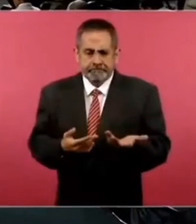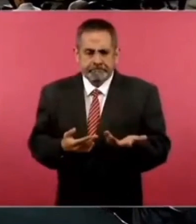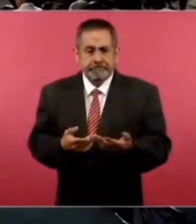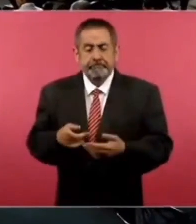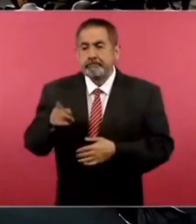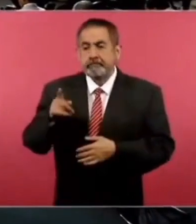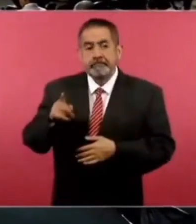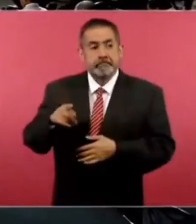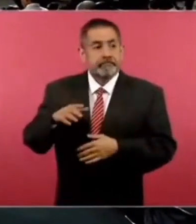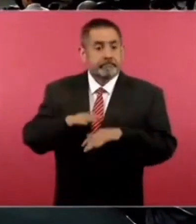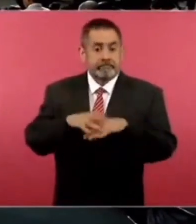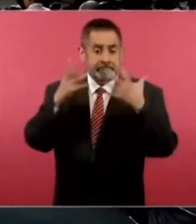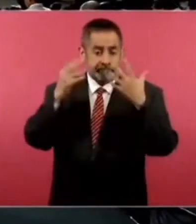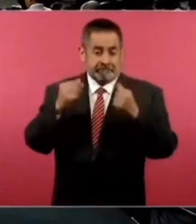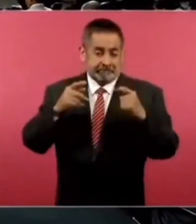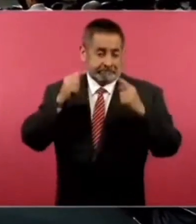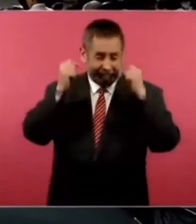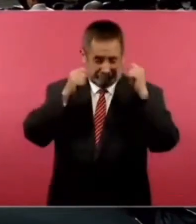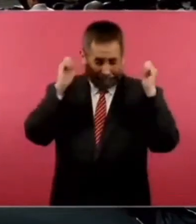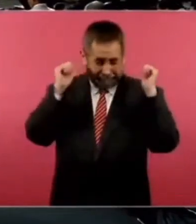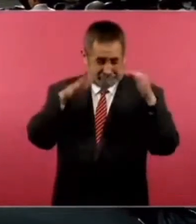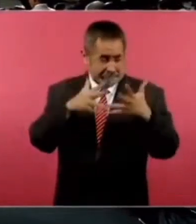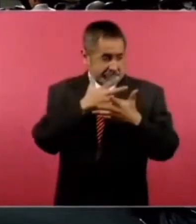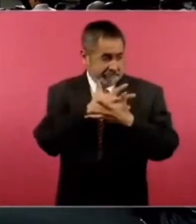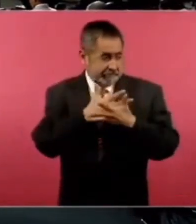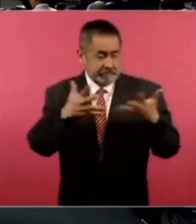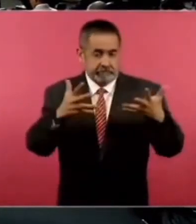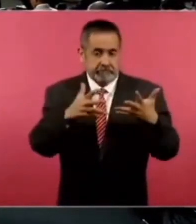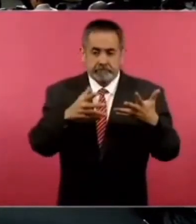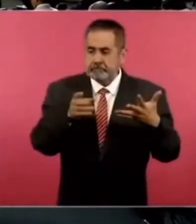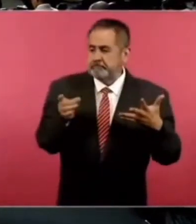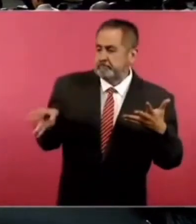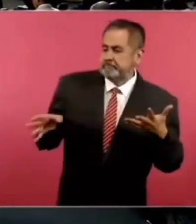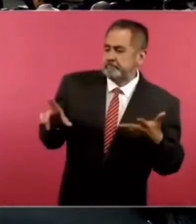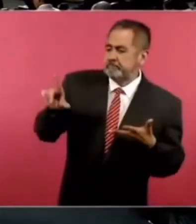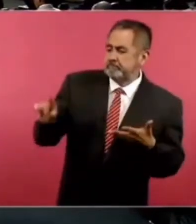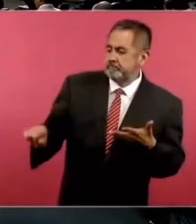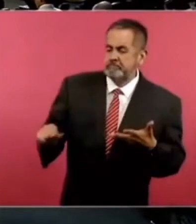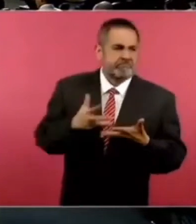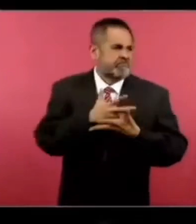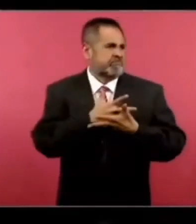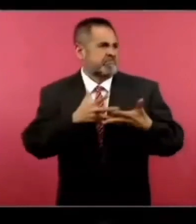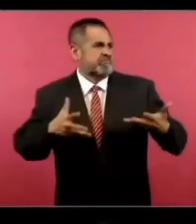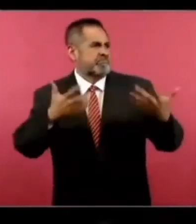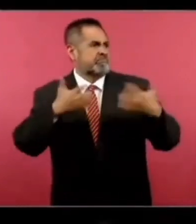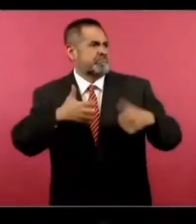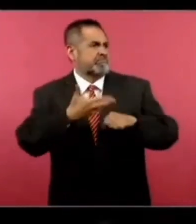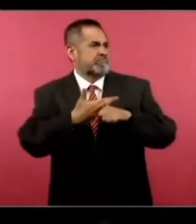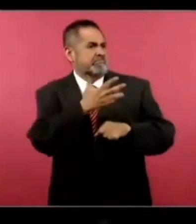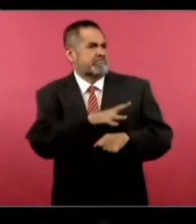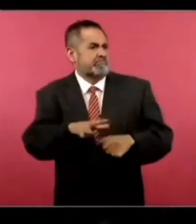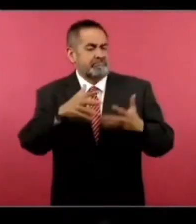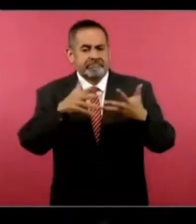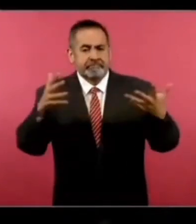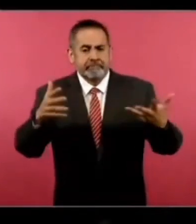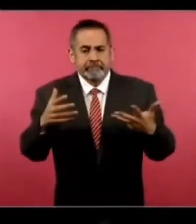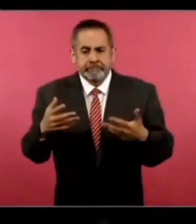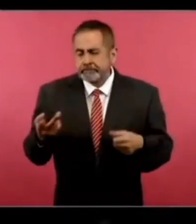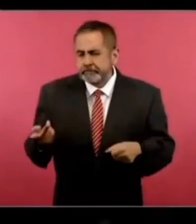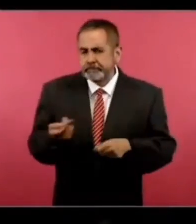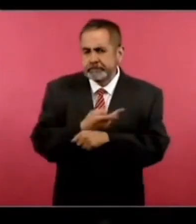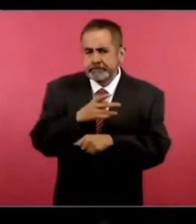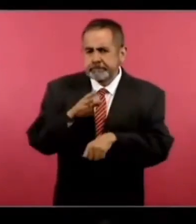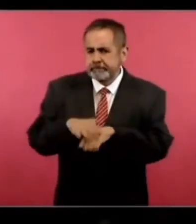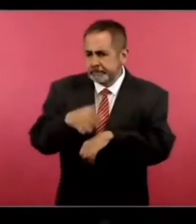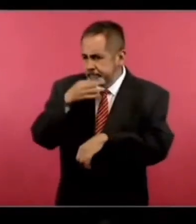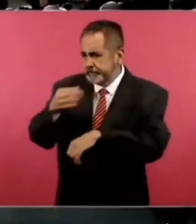el gran mercado de turismo que se va a generar a partir del tren, pues quede en manos de los mismos empresarios. Entonces, ¿qué ha pasado con este convenio marco y qué se le puede